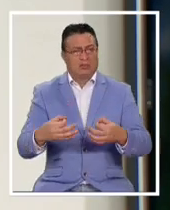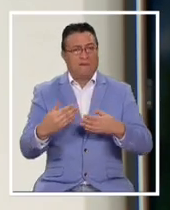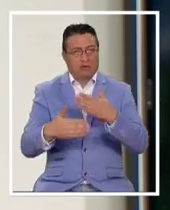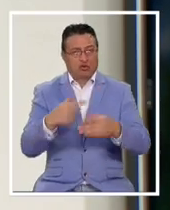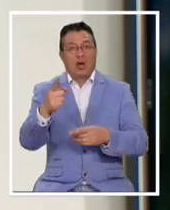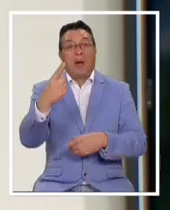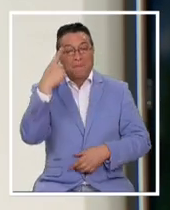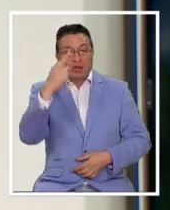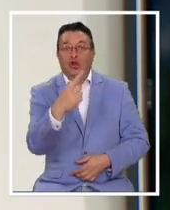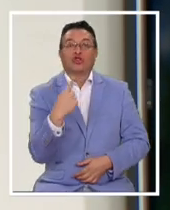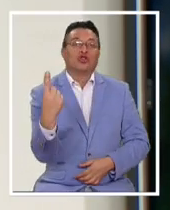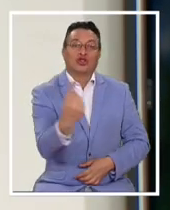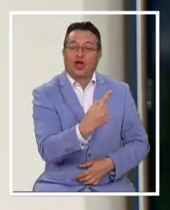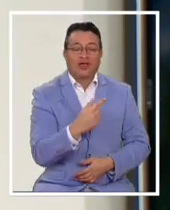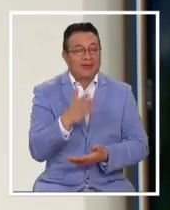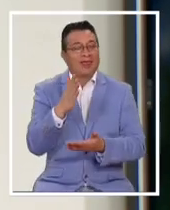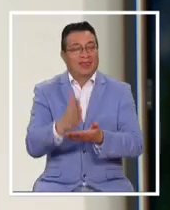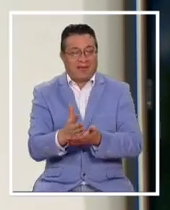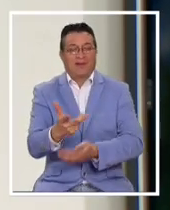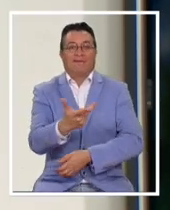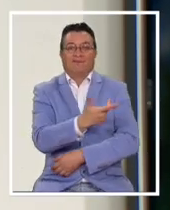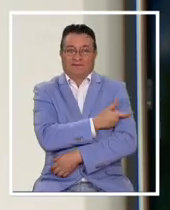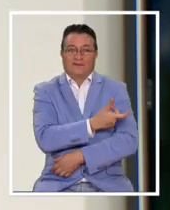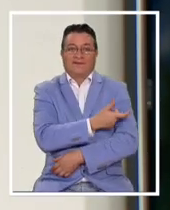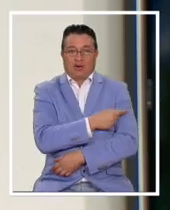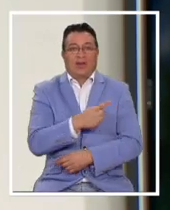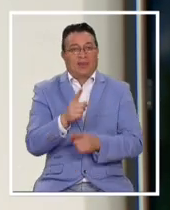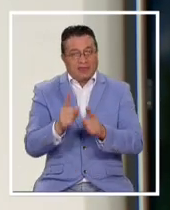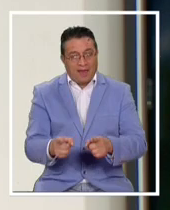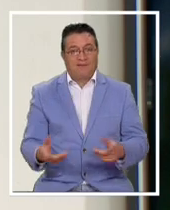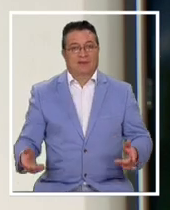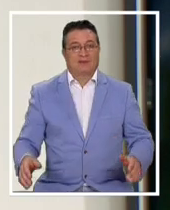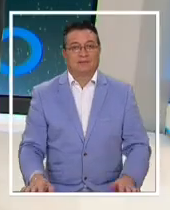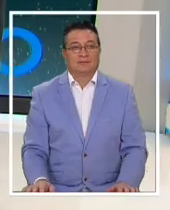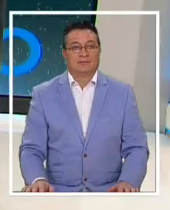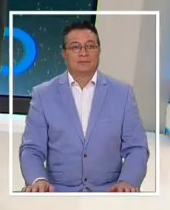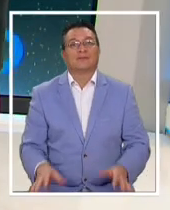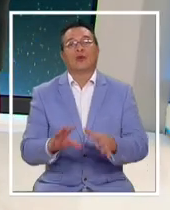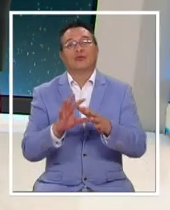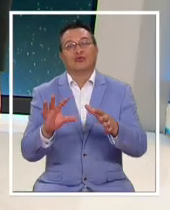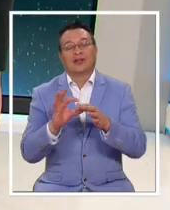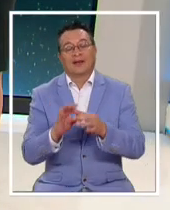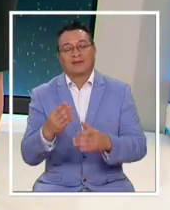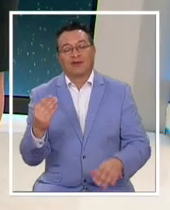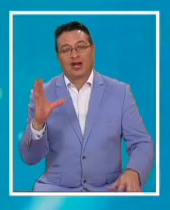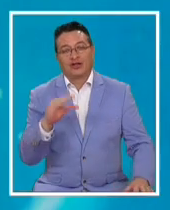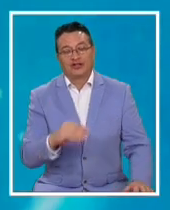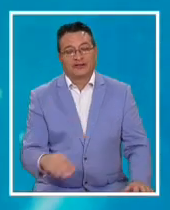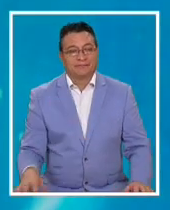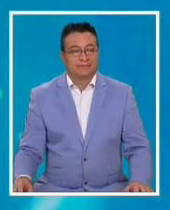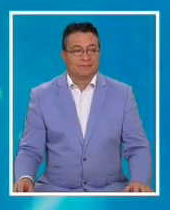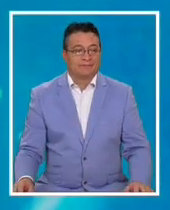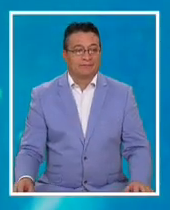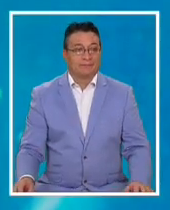cuando todos nos vacunemos o gran parte de la población. Pascal, muchas gracias. Buenas noches. Fíjese que esta historia